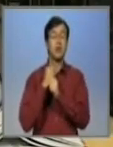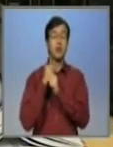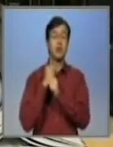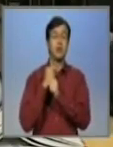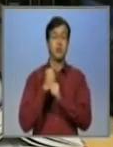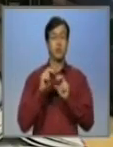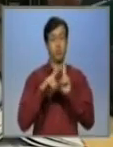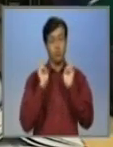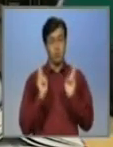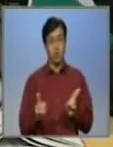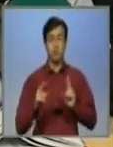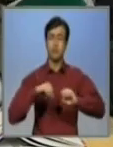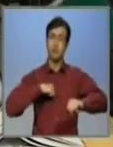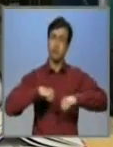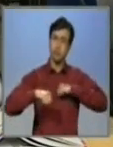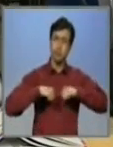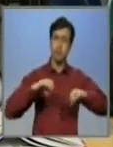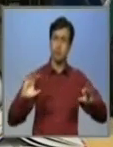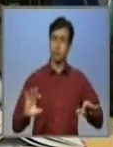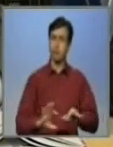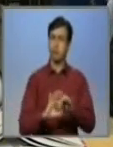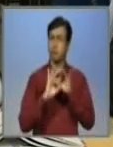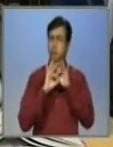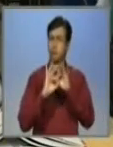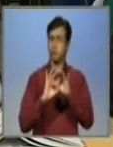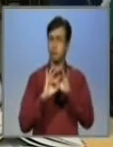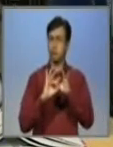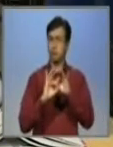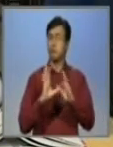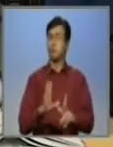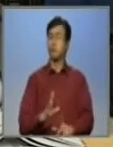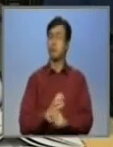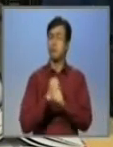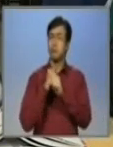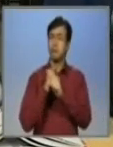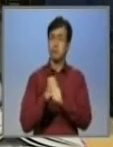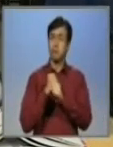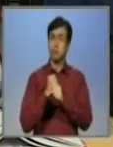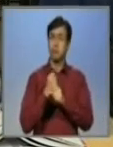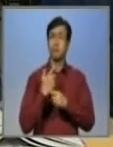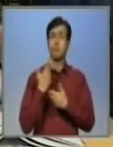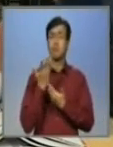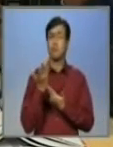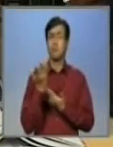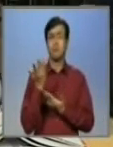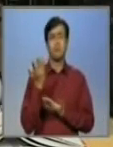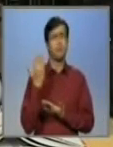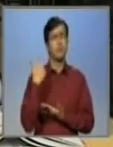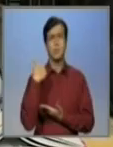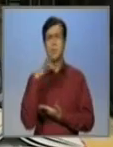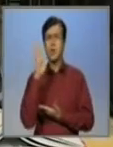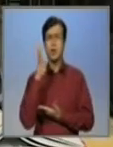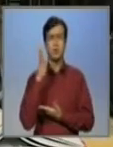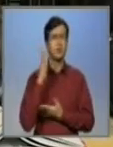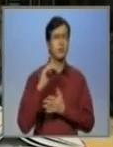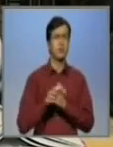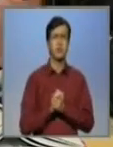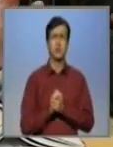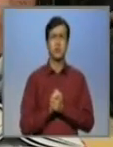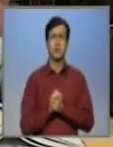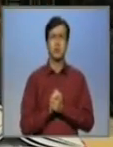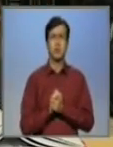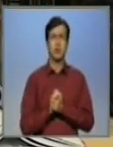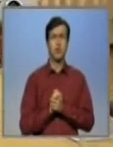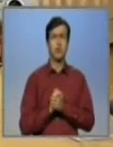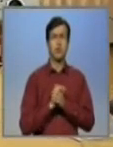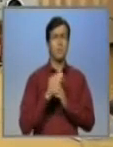cooperativa, es una seguridad que trasciende el plano de la defensa del